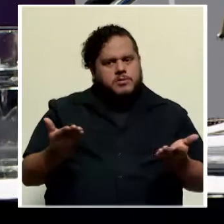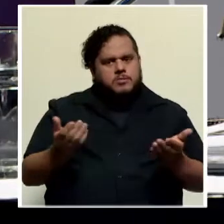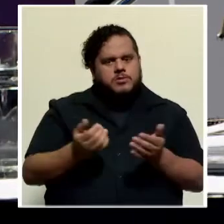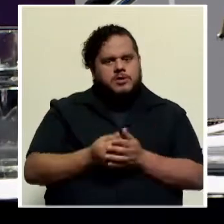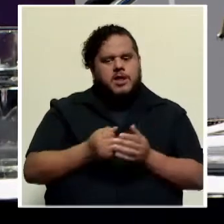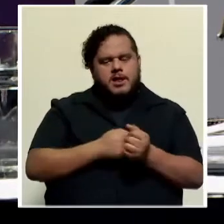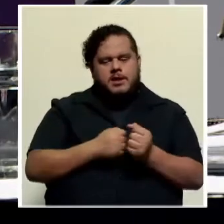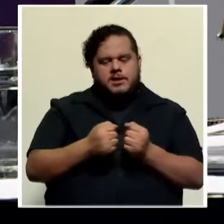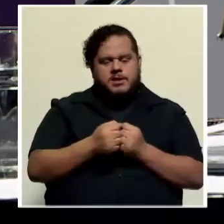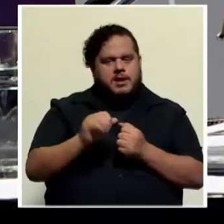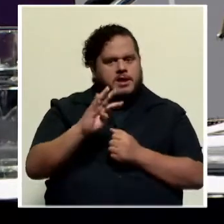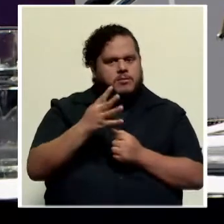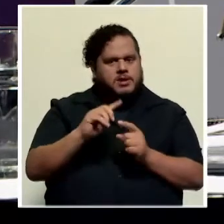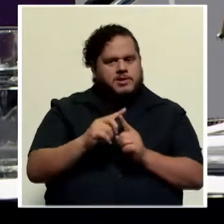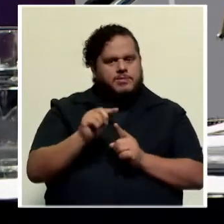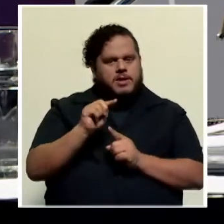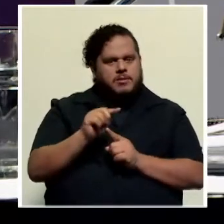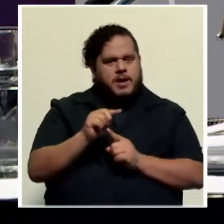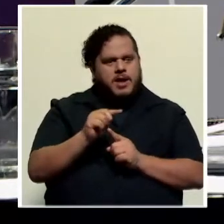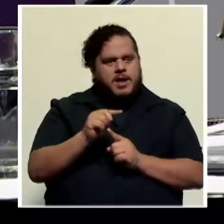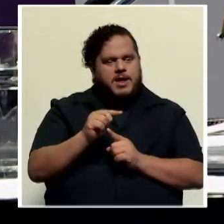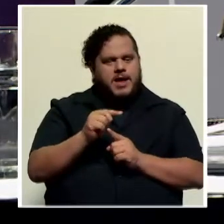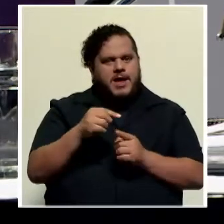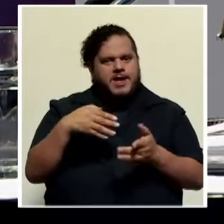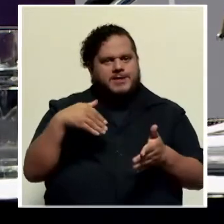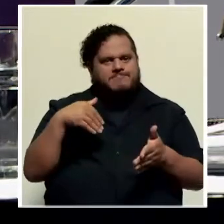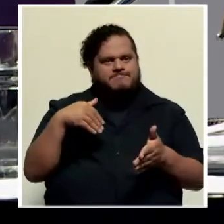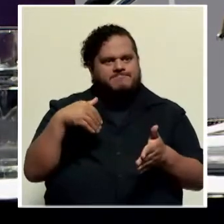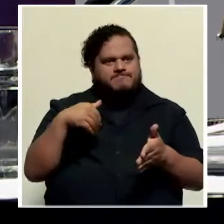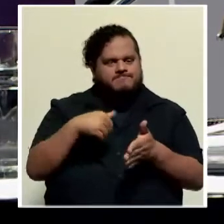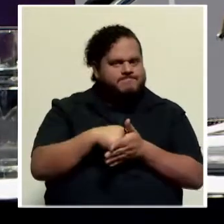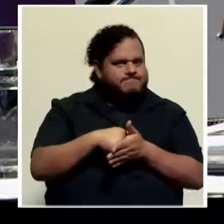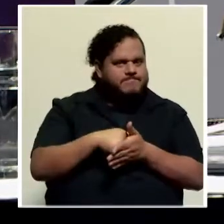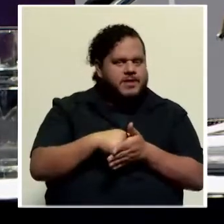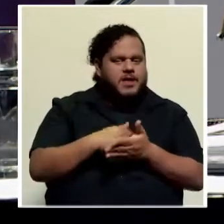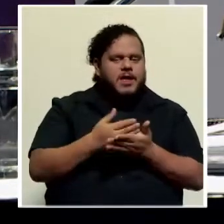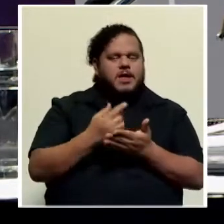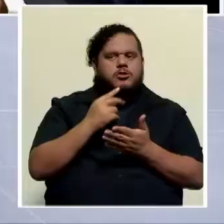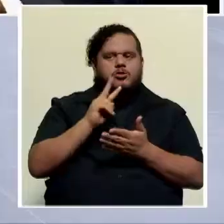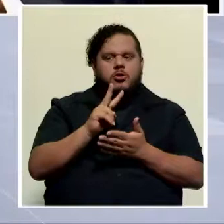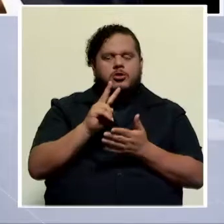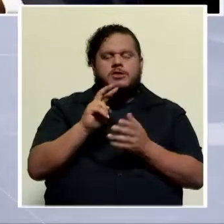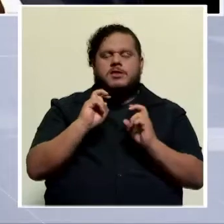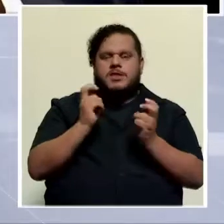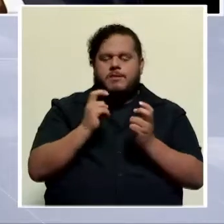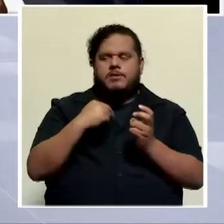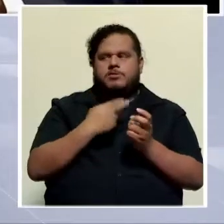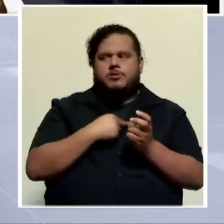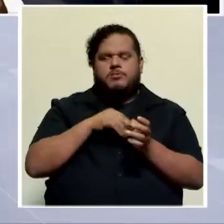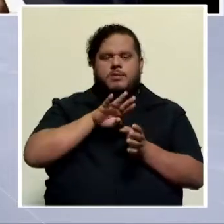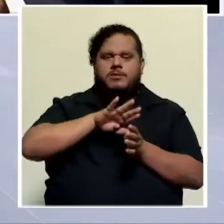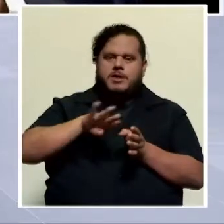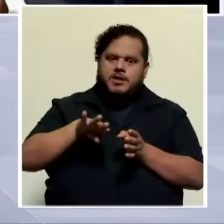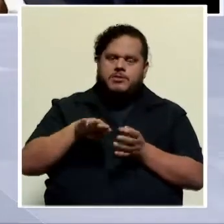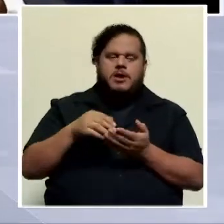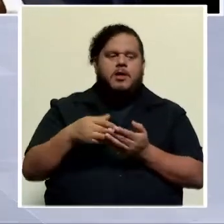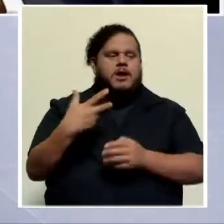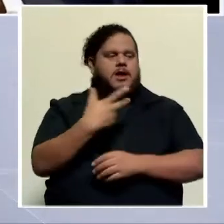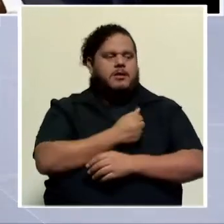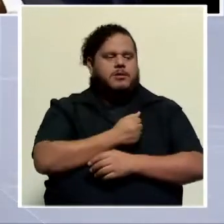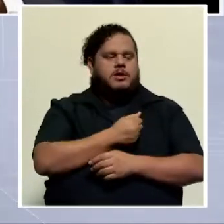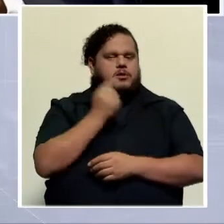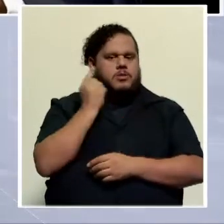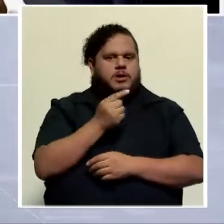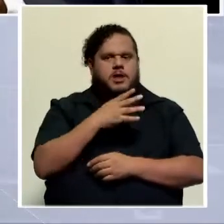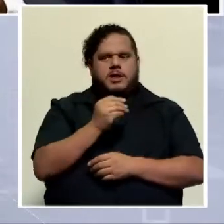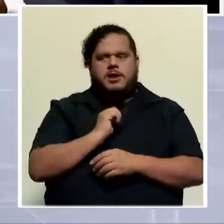la Sala Constitucional, pero aquí pega contra pared con dos temas que ya vamos dejando de lado: la vacunación obligatoria y